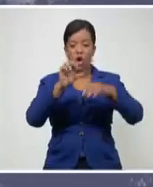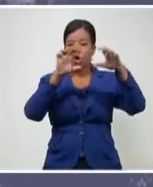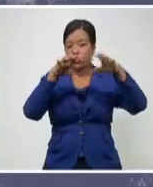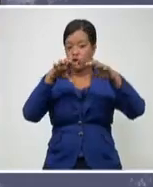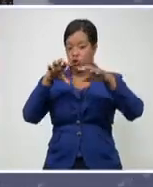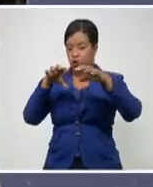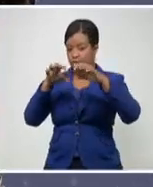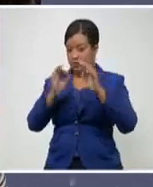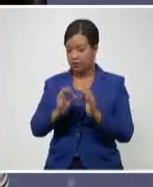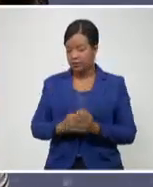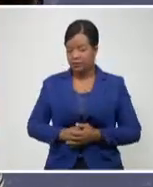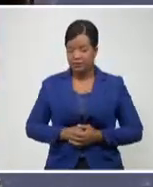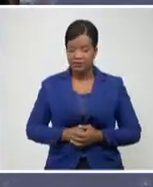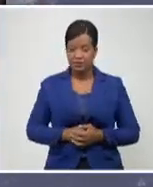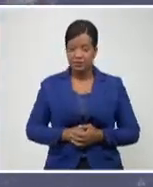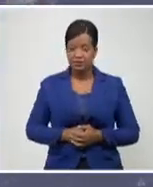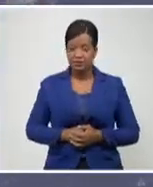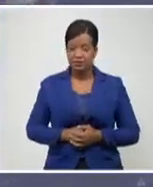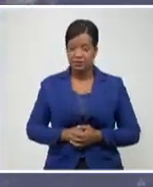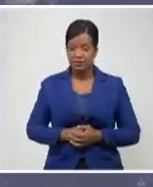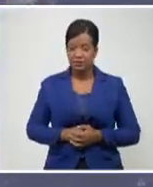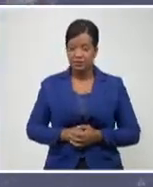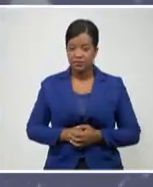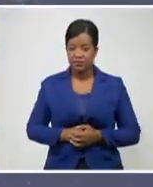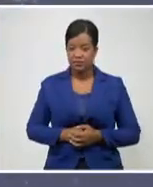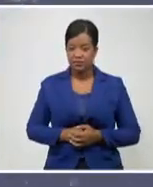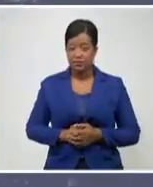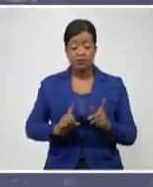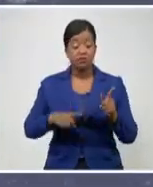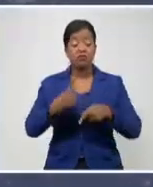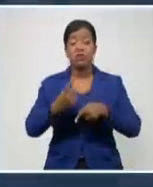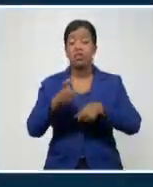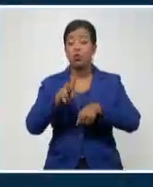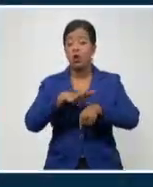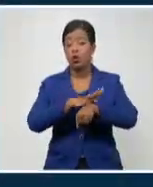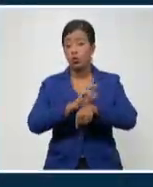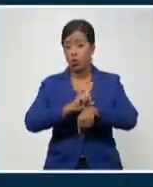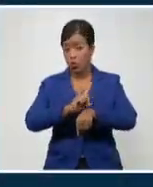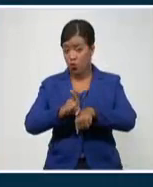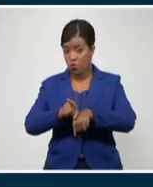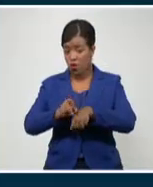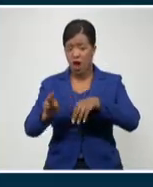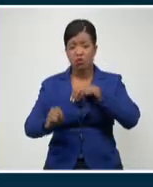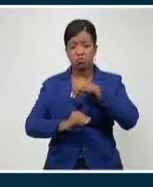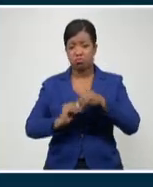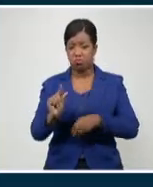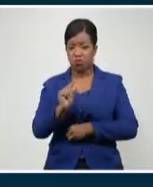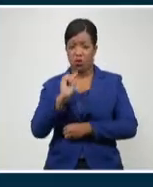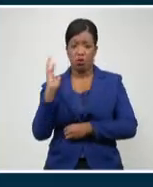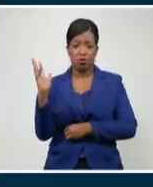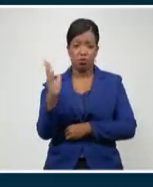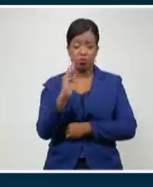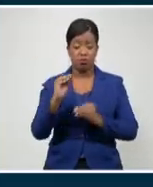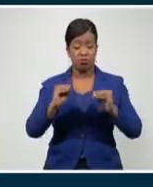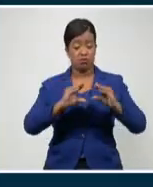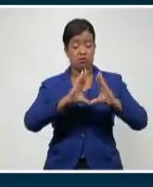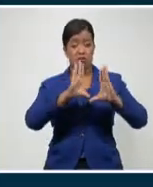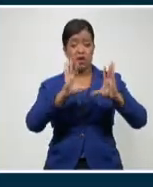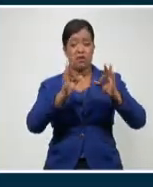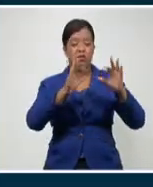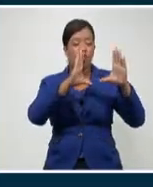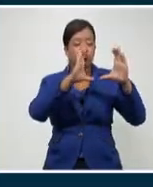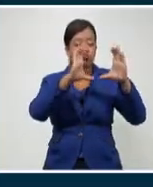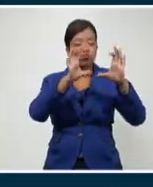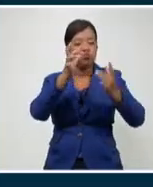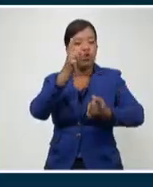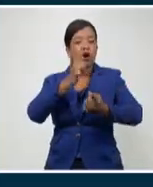área, muy poca nubosidad. Para las próximas 24 horas tendremos muy poco cambio en las condiciones del tiempo. Un amanecer parcialmente nublado en